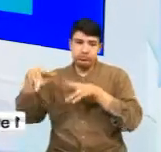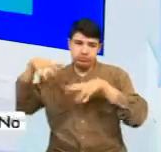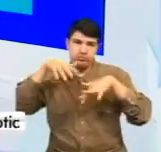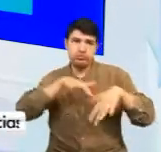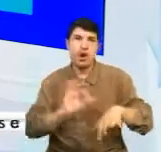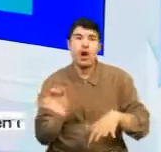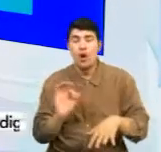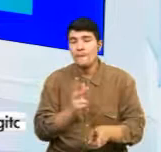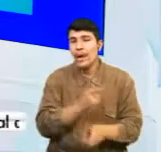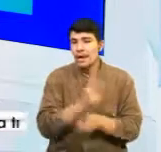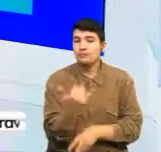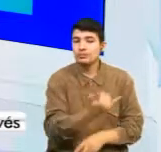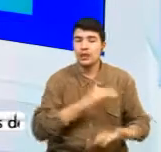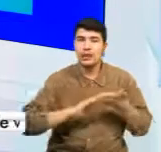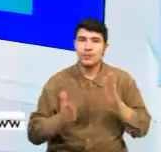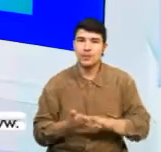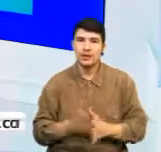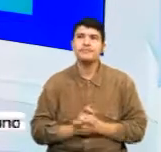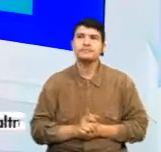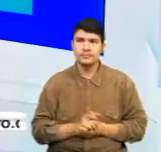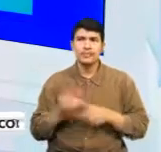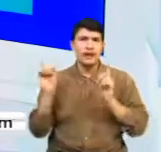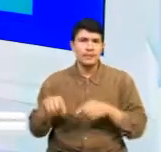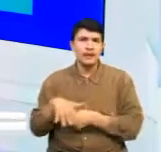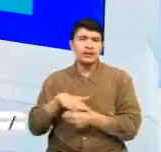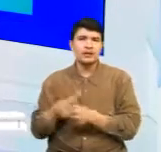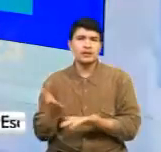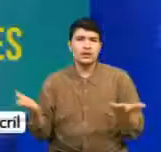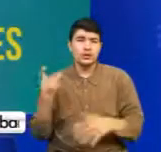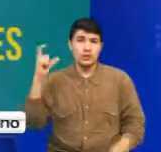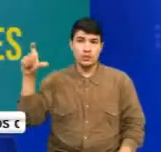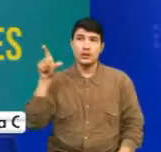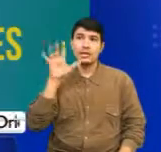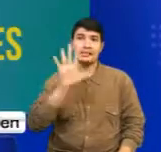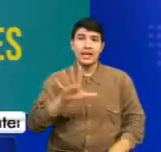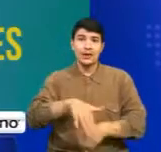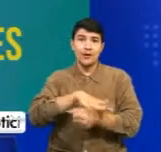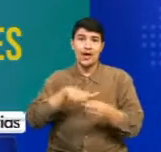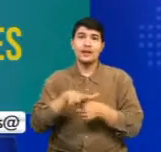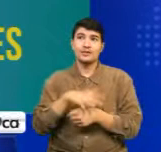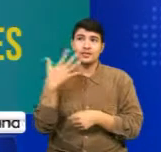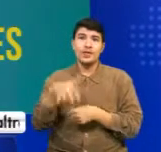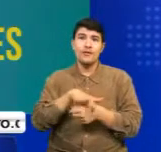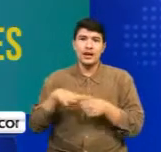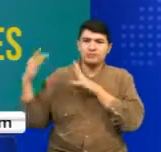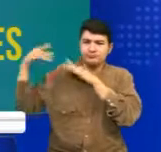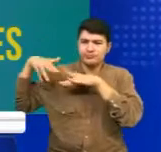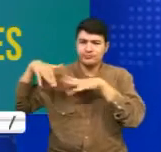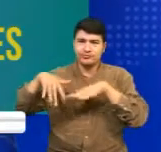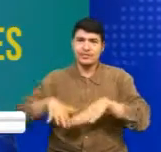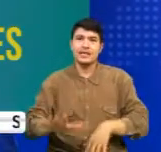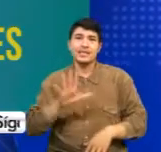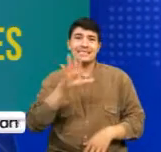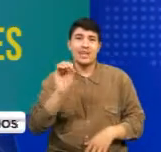pone en riesgo a la población. Y revisemos también lo que está sucediendo en Cúcuta, porque hay 5 barrios donde presentan deslizamientos de tierra y